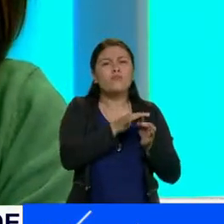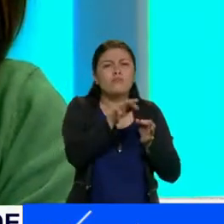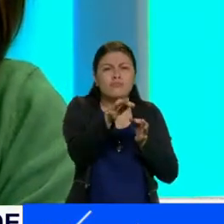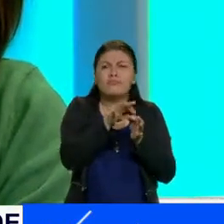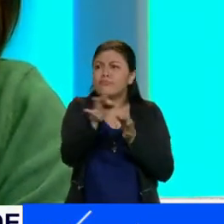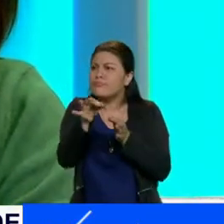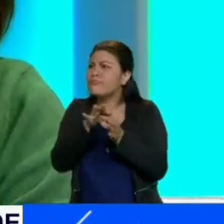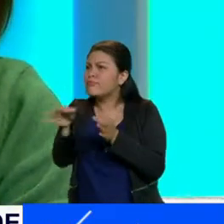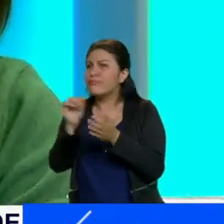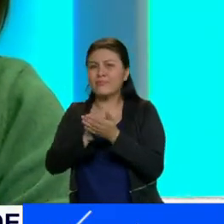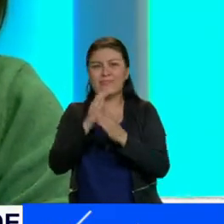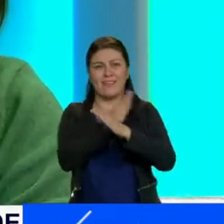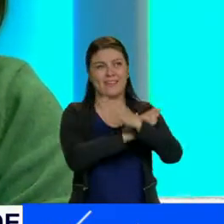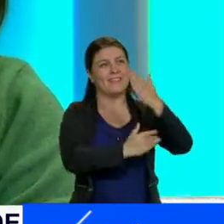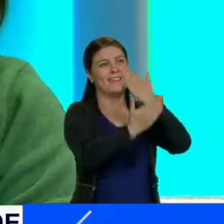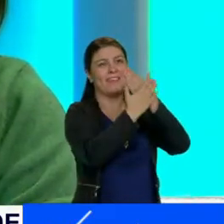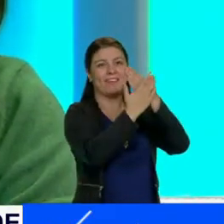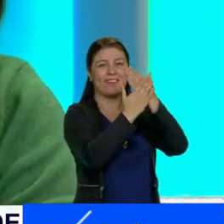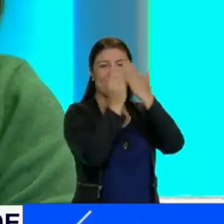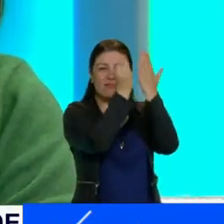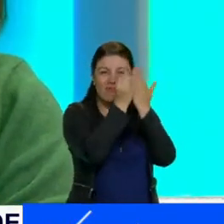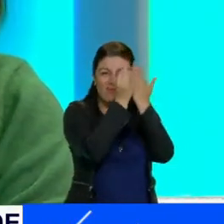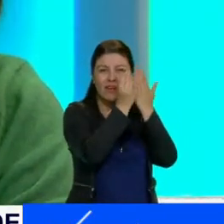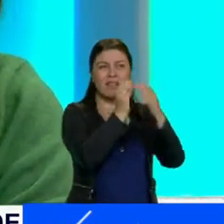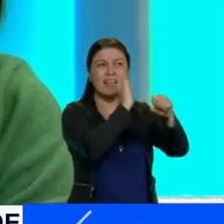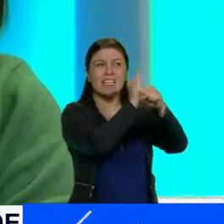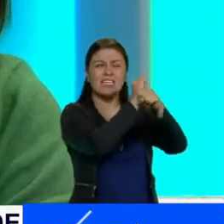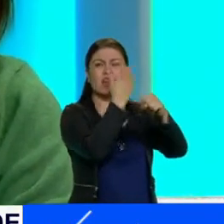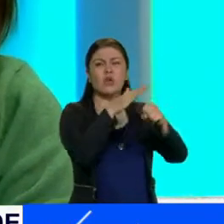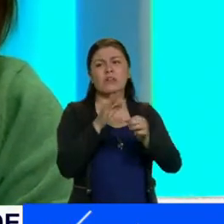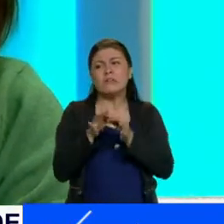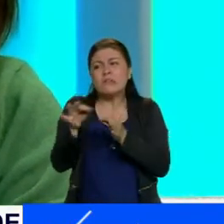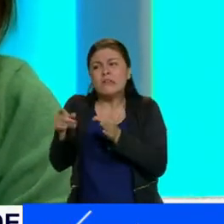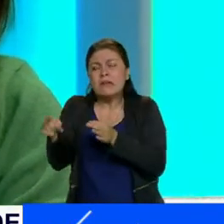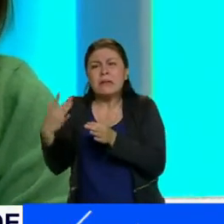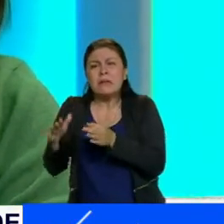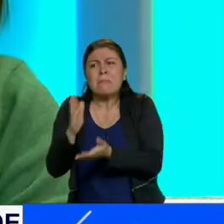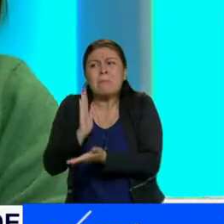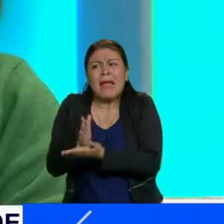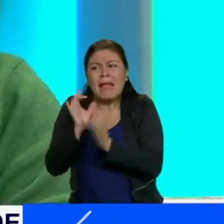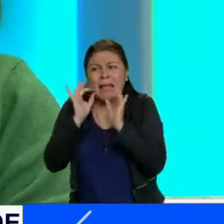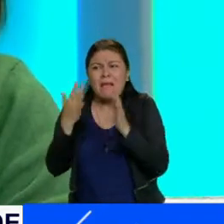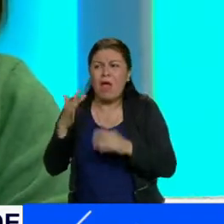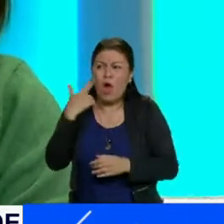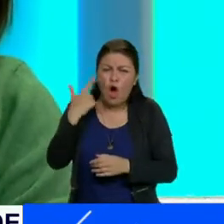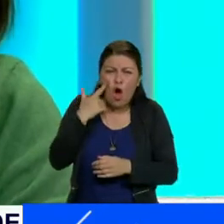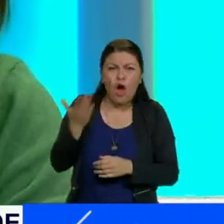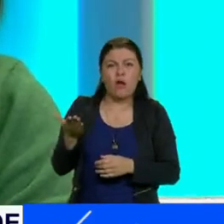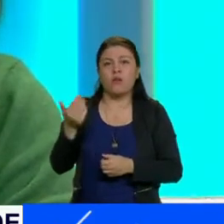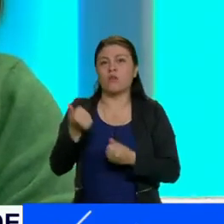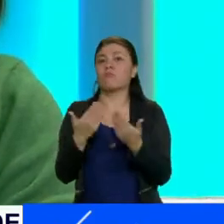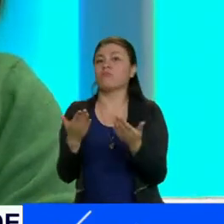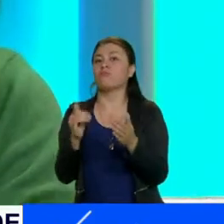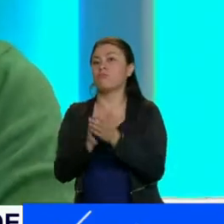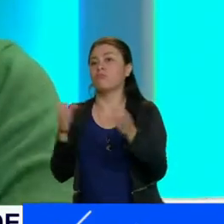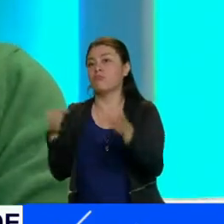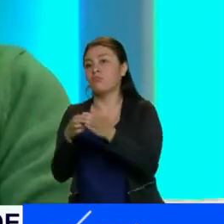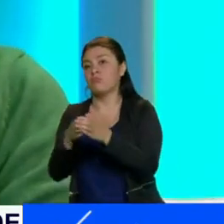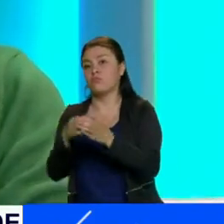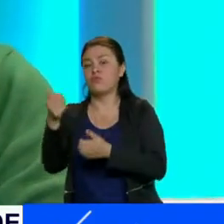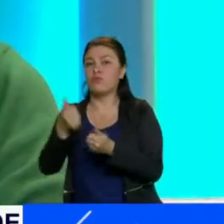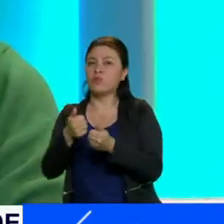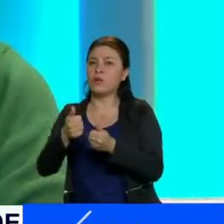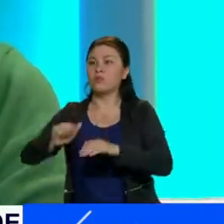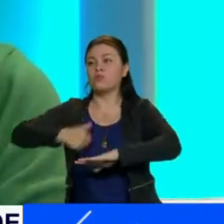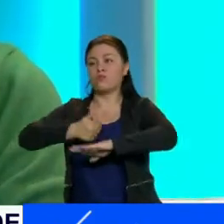nos mencionan estos estudios que están en gran vulnerabilidad. Seguramente algunos de ellos son jurisdicciones de corporaciones autónomas regionales